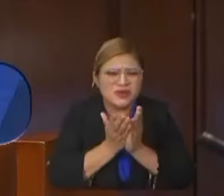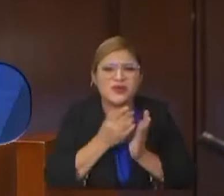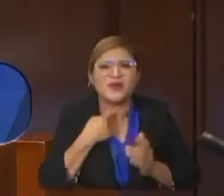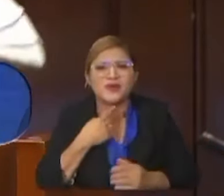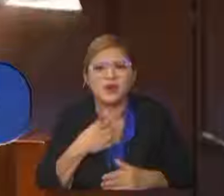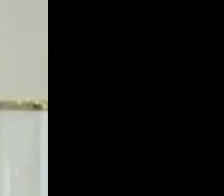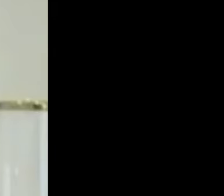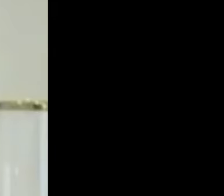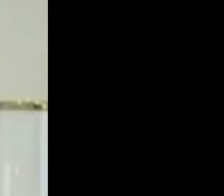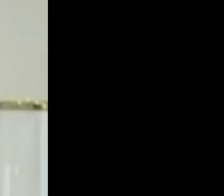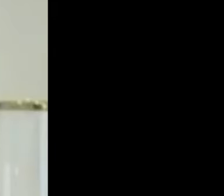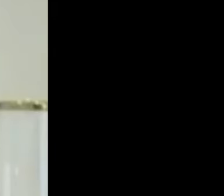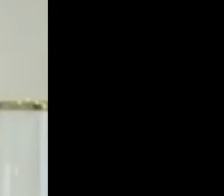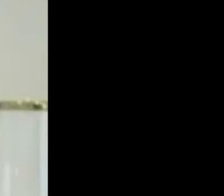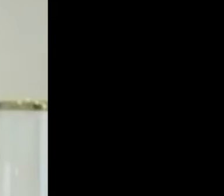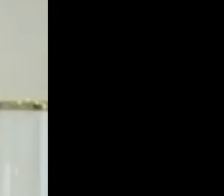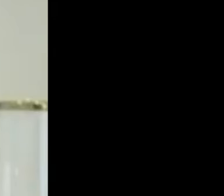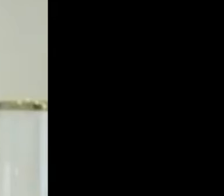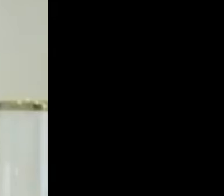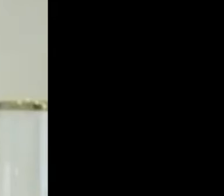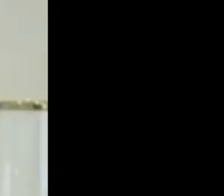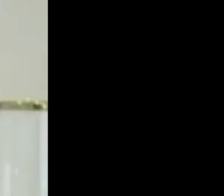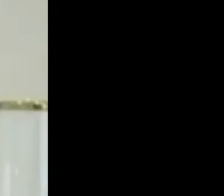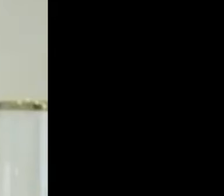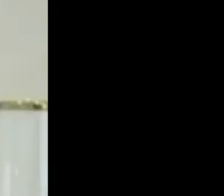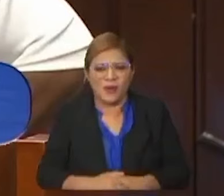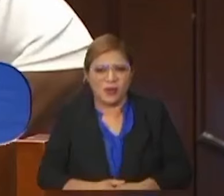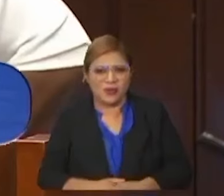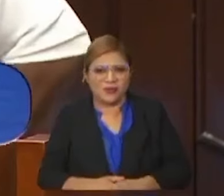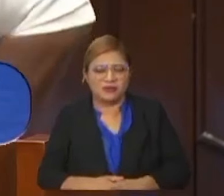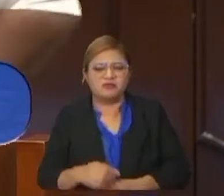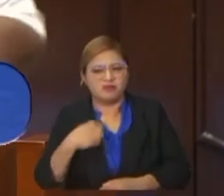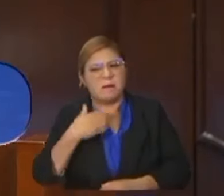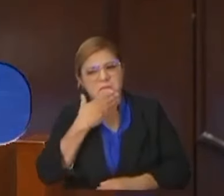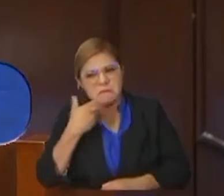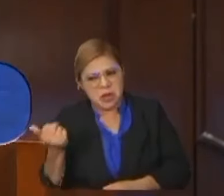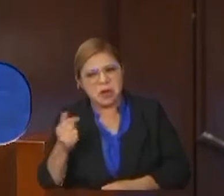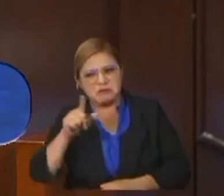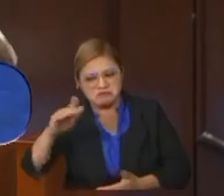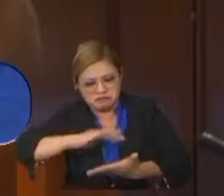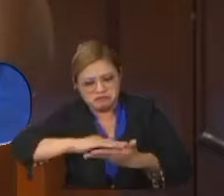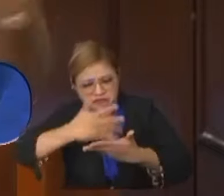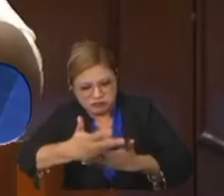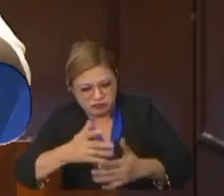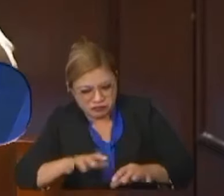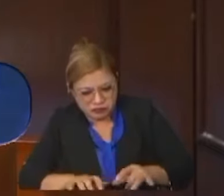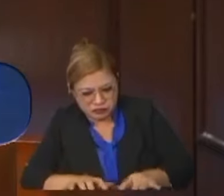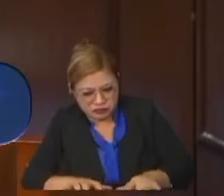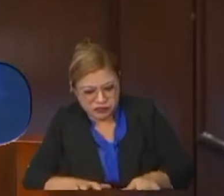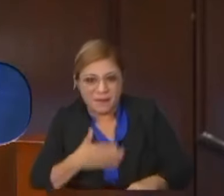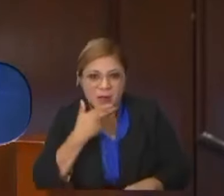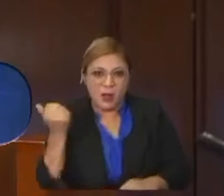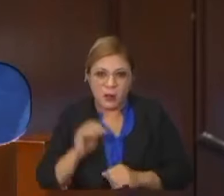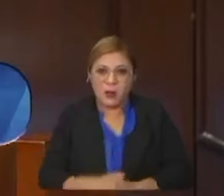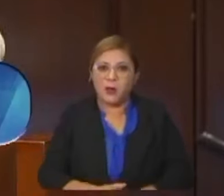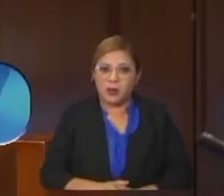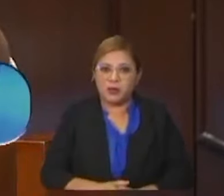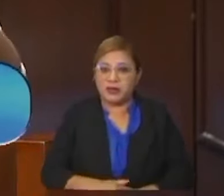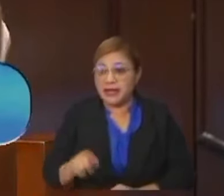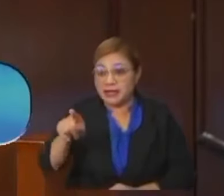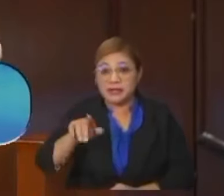foto de un corazón? Que estudian para bruto y es real. Cuando podríamos tener una computadora como la que vamos a tener, donde él se